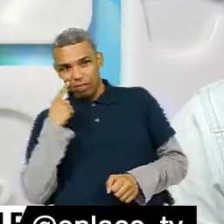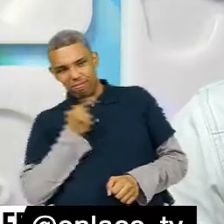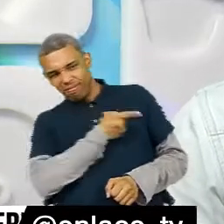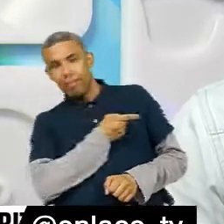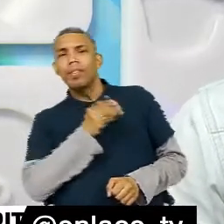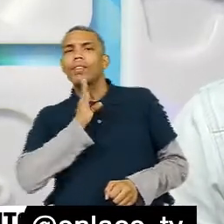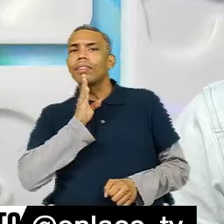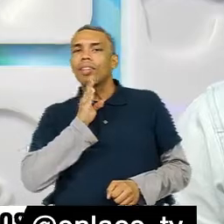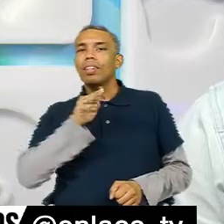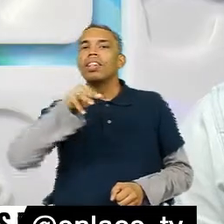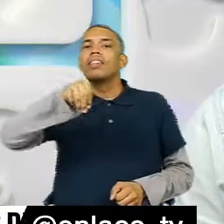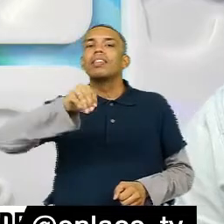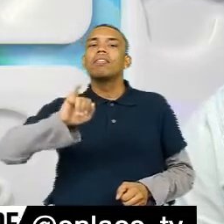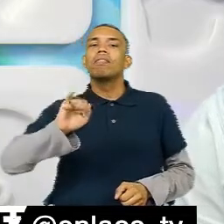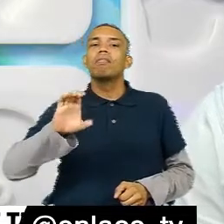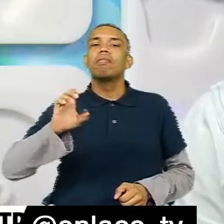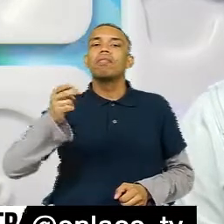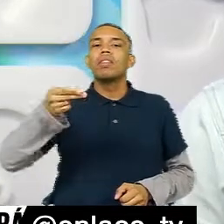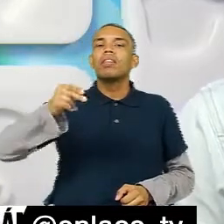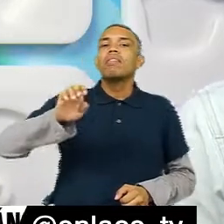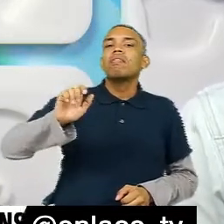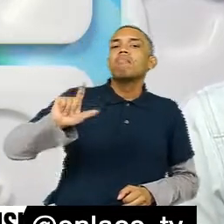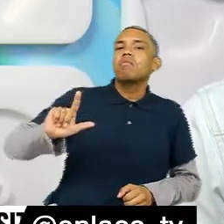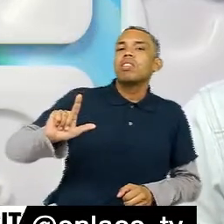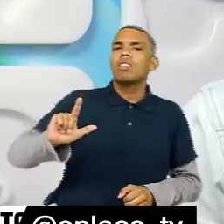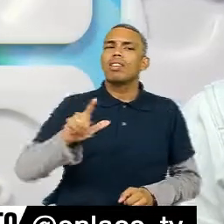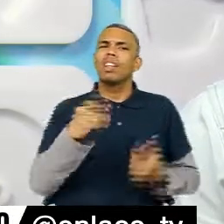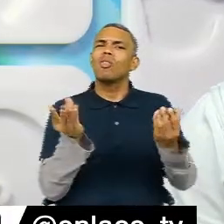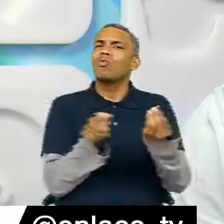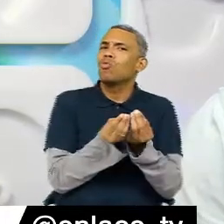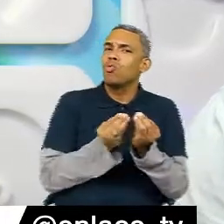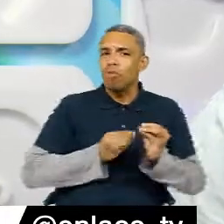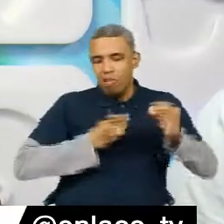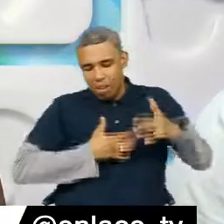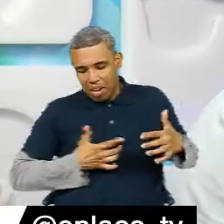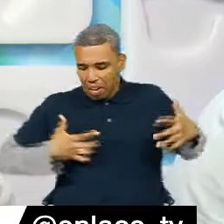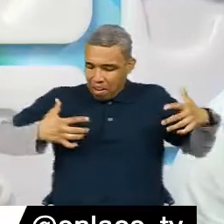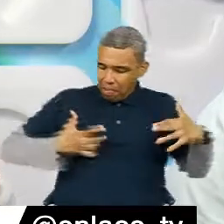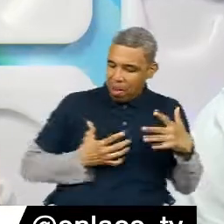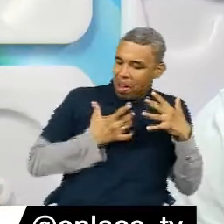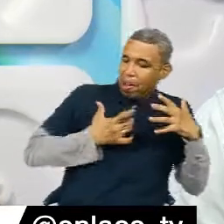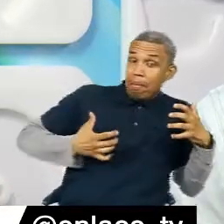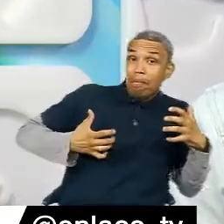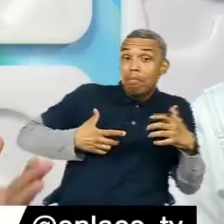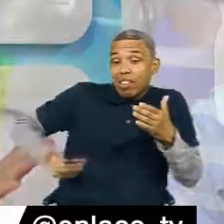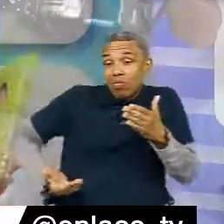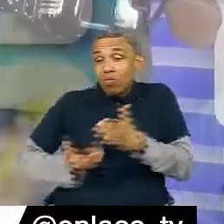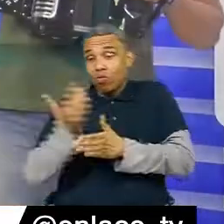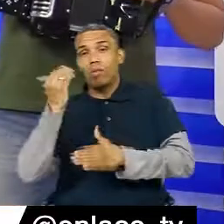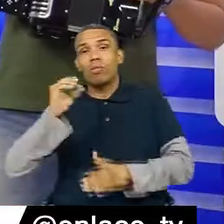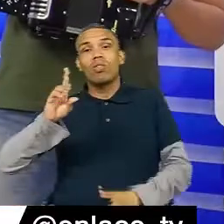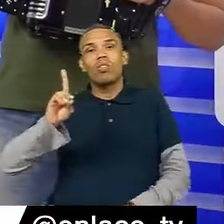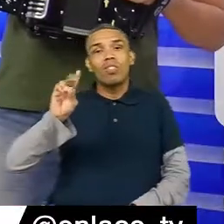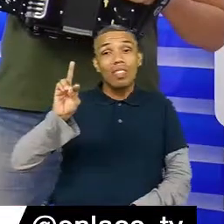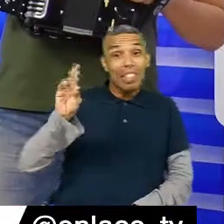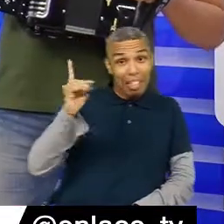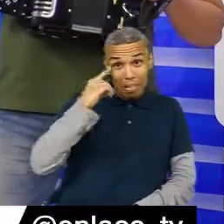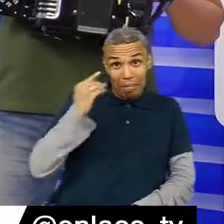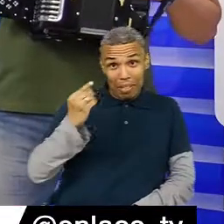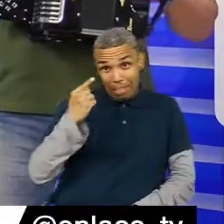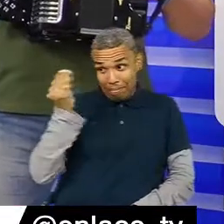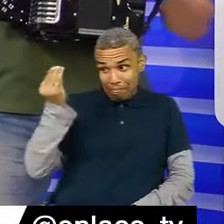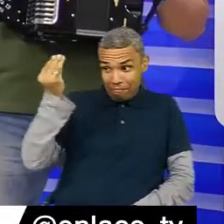Michel Torres y Javier Mata. Ellos son una agrupación vallenata que nos vienen a hablar acerca de su nuevo sencillo. Muchachos, muy buenas tardes, bienvenidos